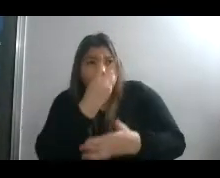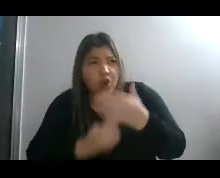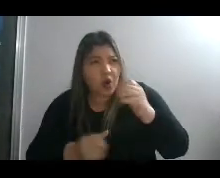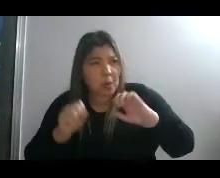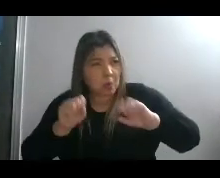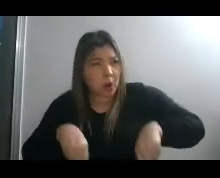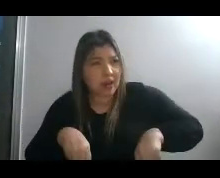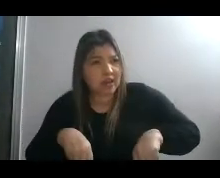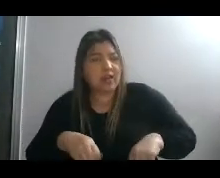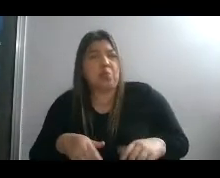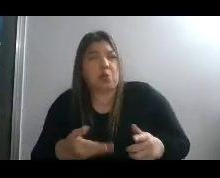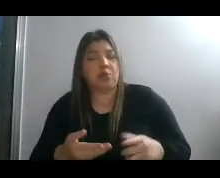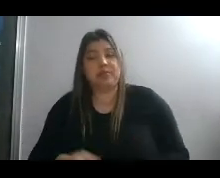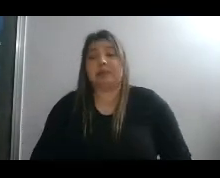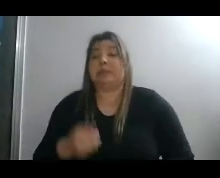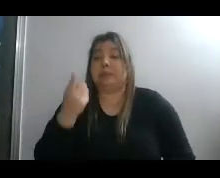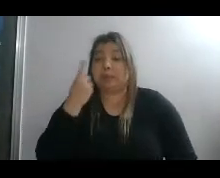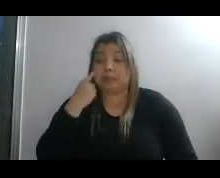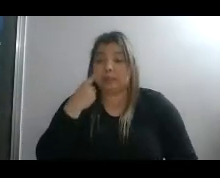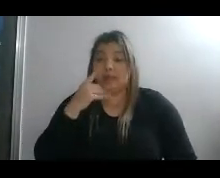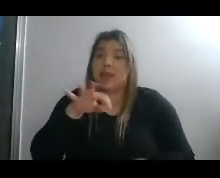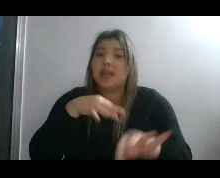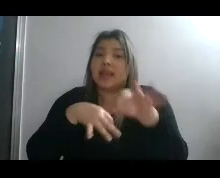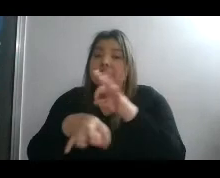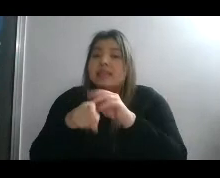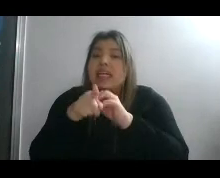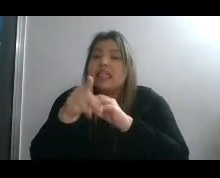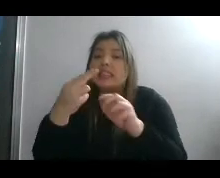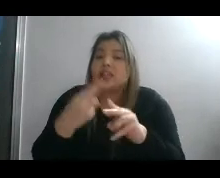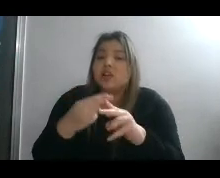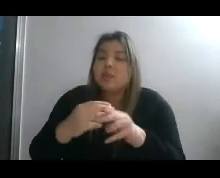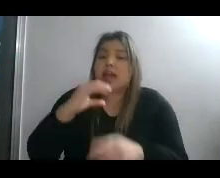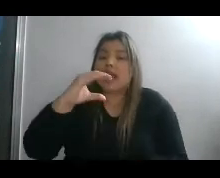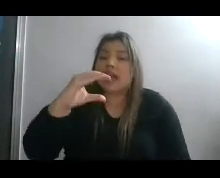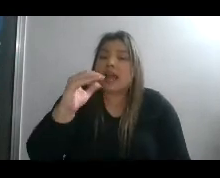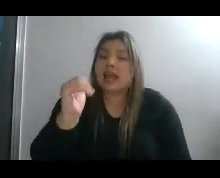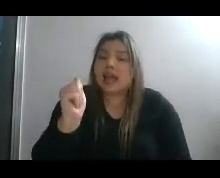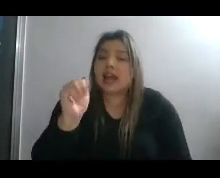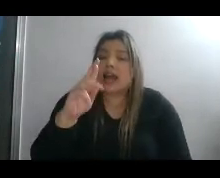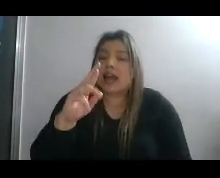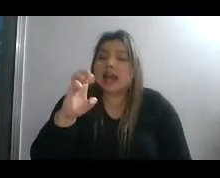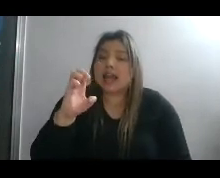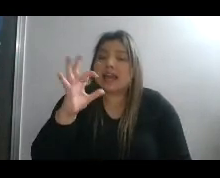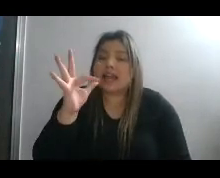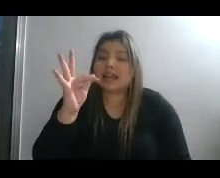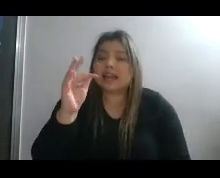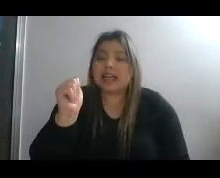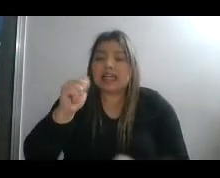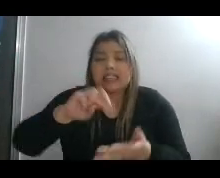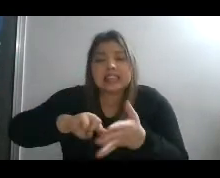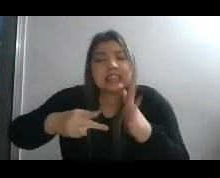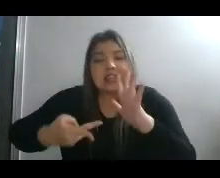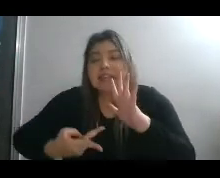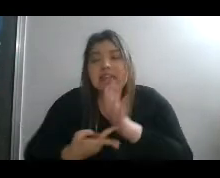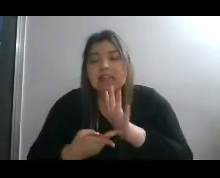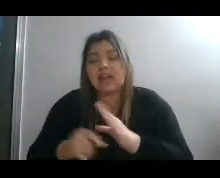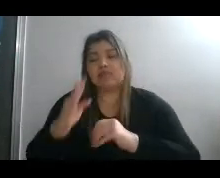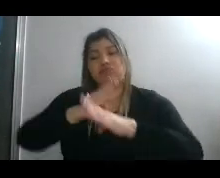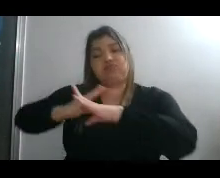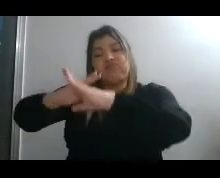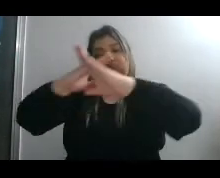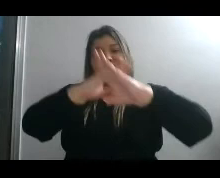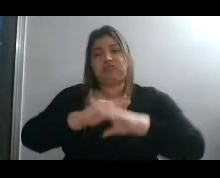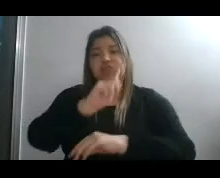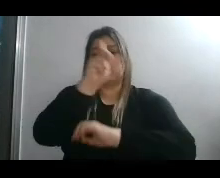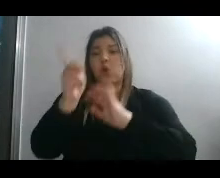de la careta, como su nombre lo dice, es protegerme la cara completamente. En ese orden de ideas, si yo tengo la